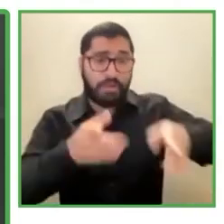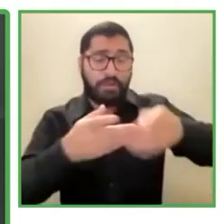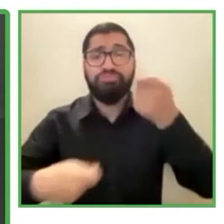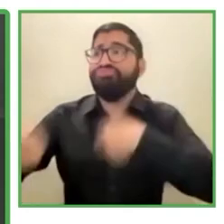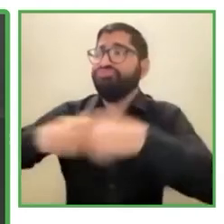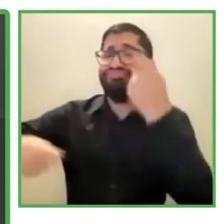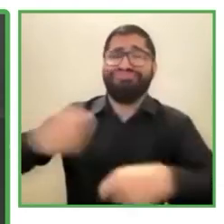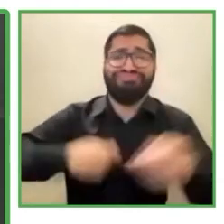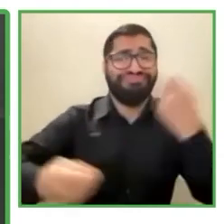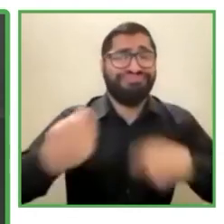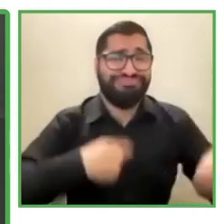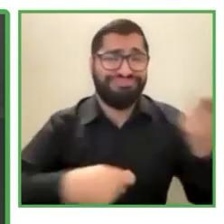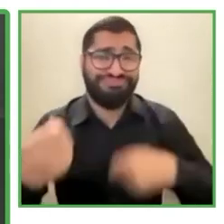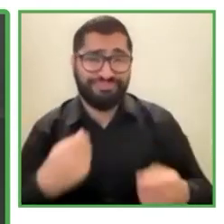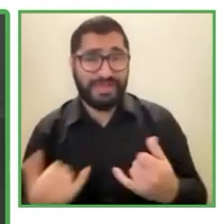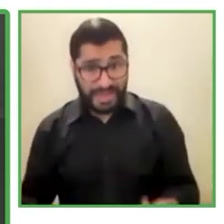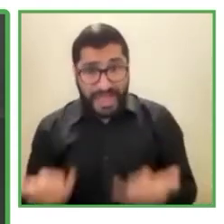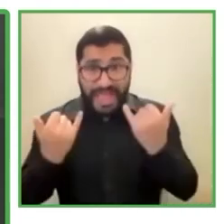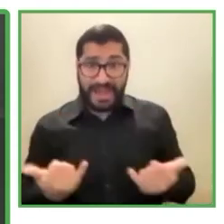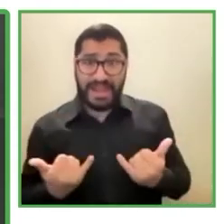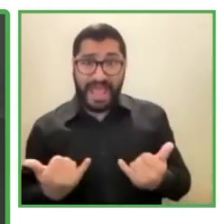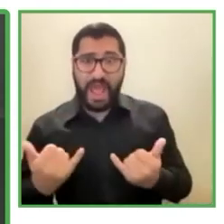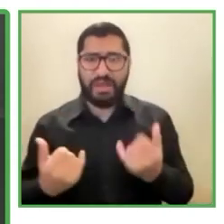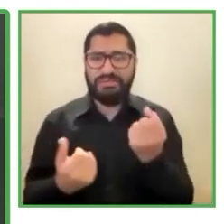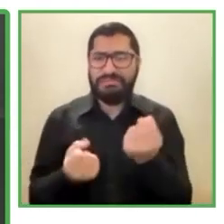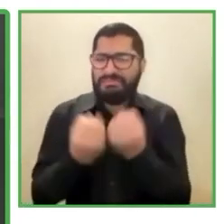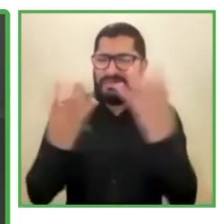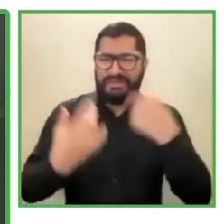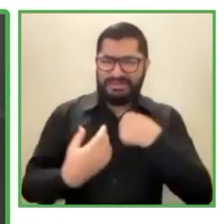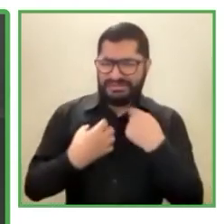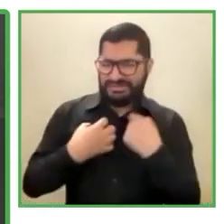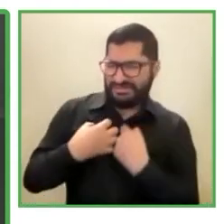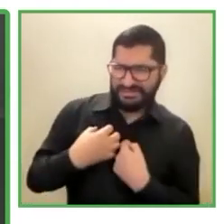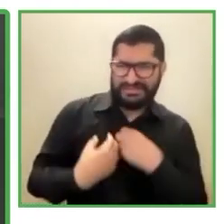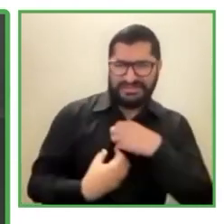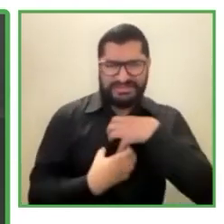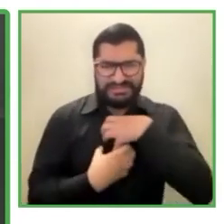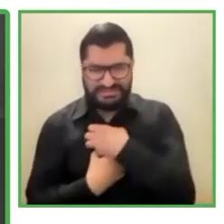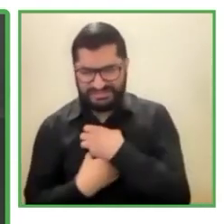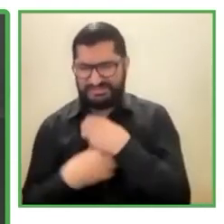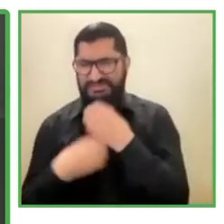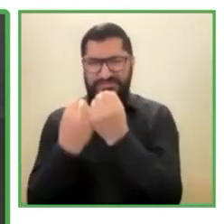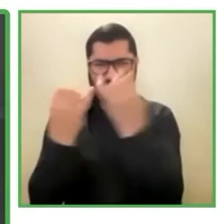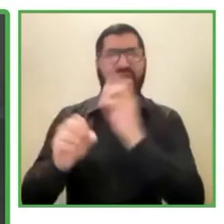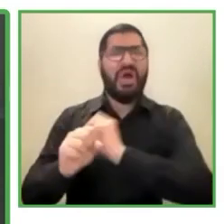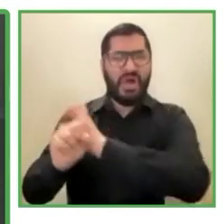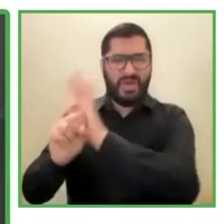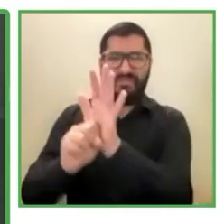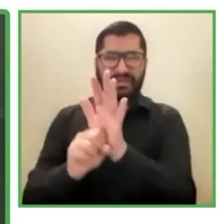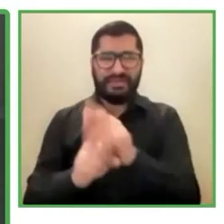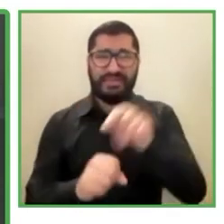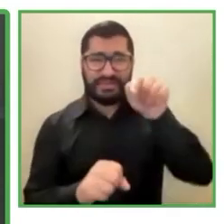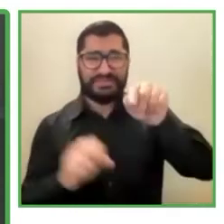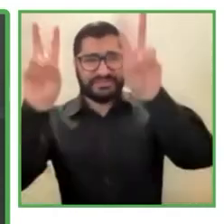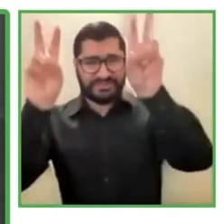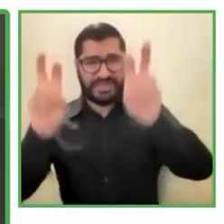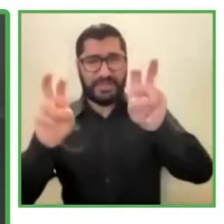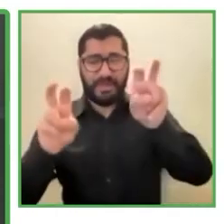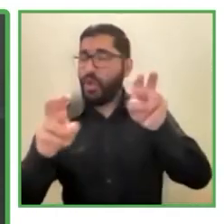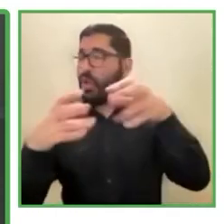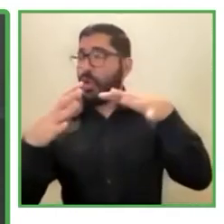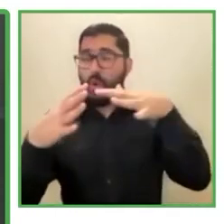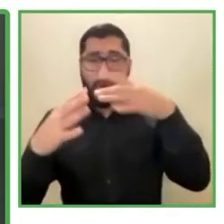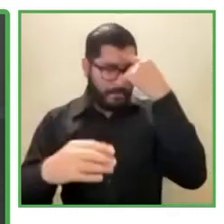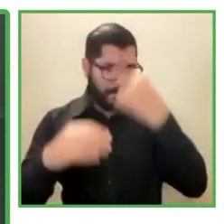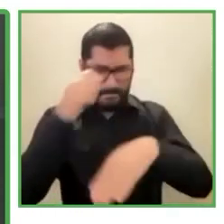cicatrices que va a dejar la pandemia en el empleo y las capacidades de las personas serán sin lugar a dudas de mediano y largo plazo. Ahora bien,